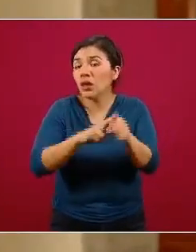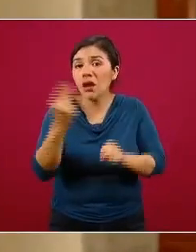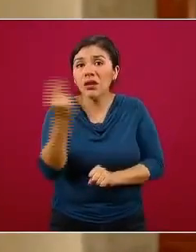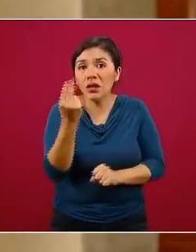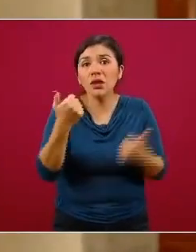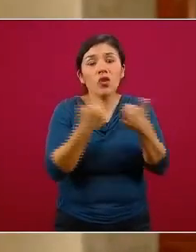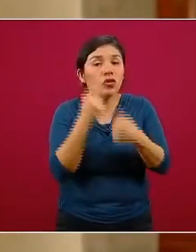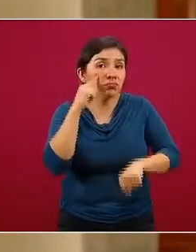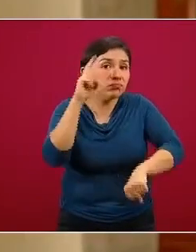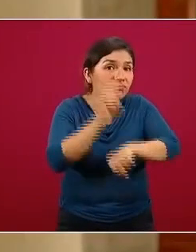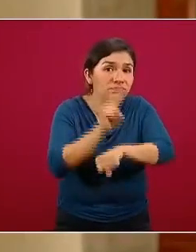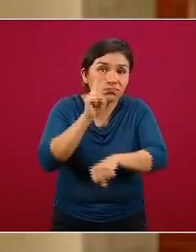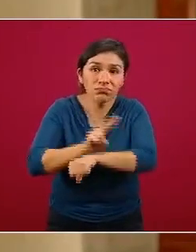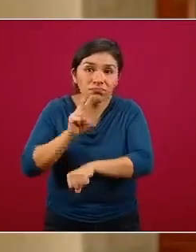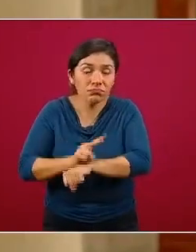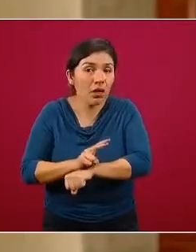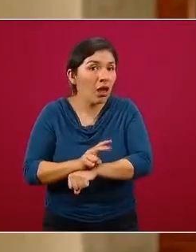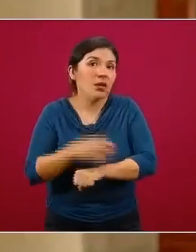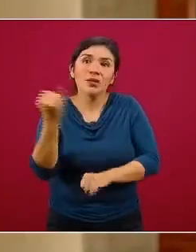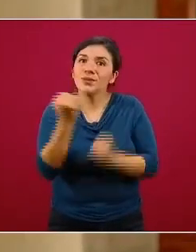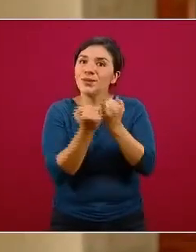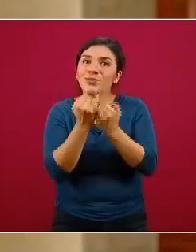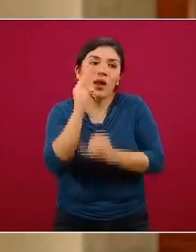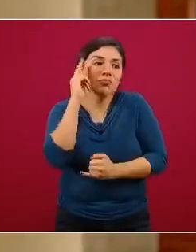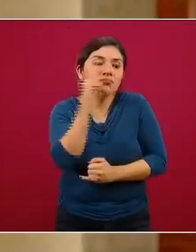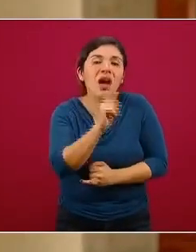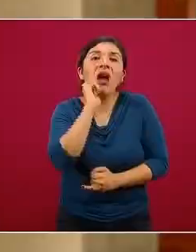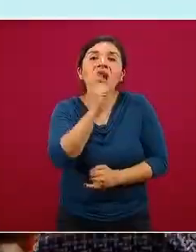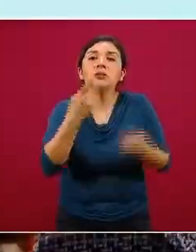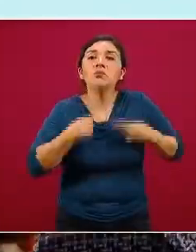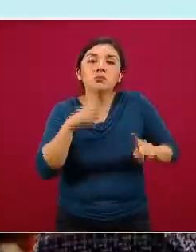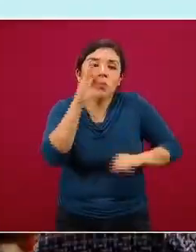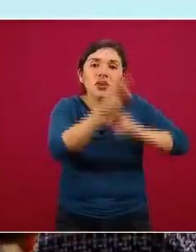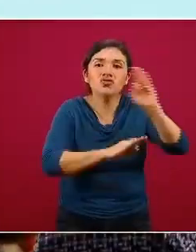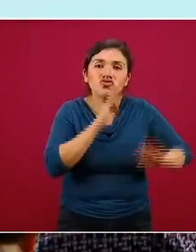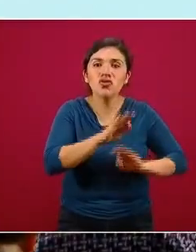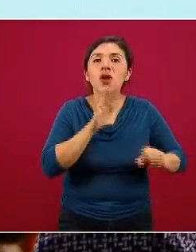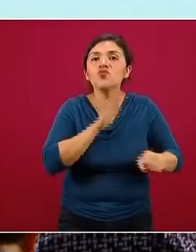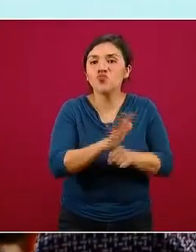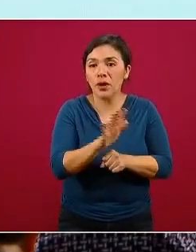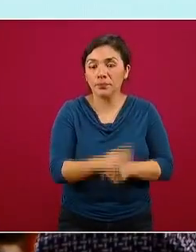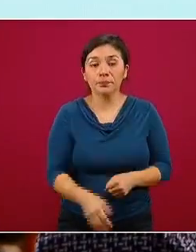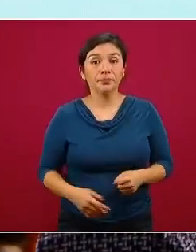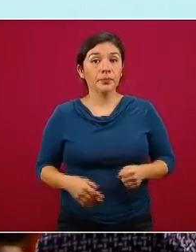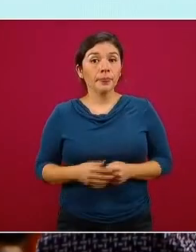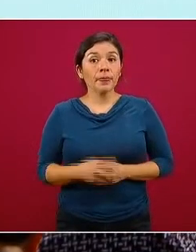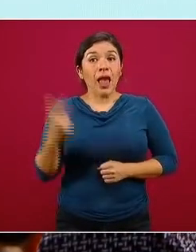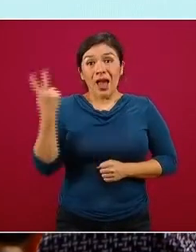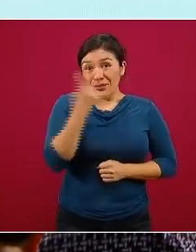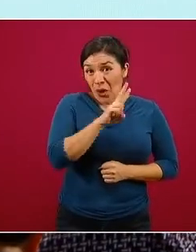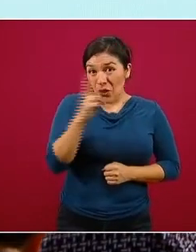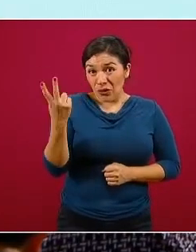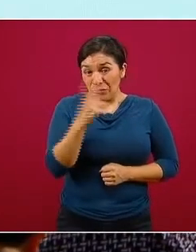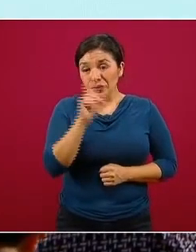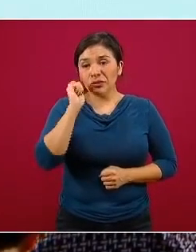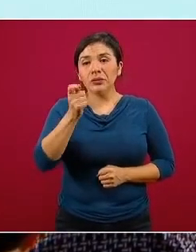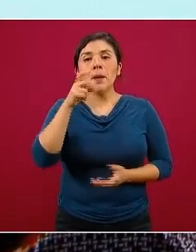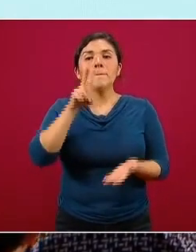que vigilarte y hay que ver también qué hacer con esta persona. Esos dos indicadores